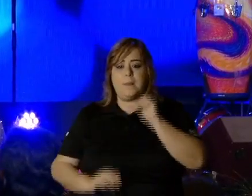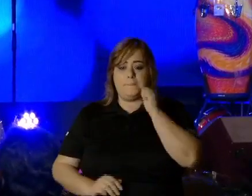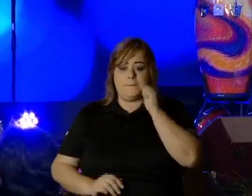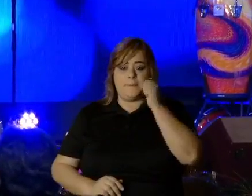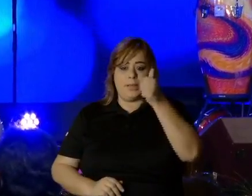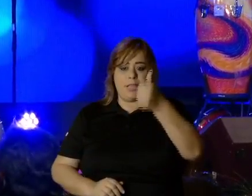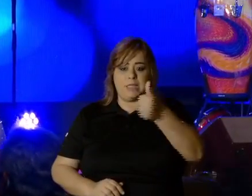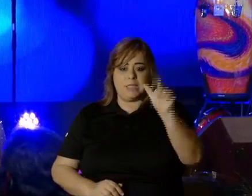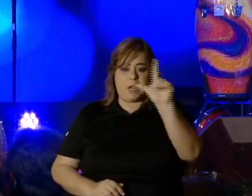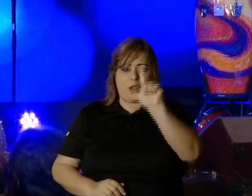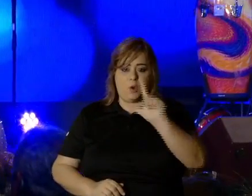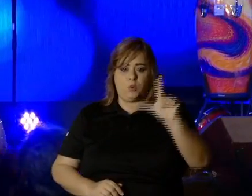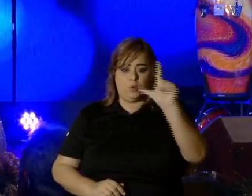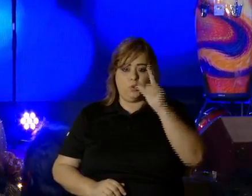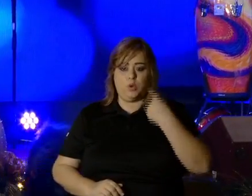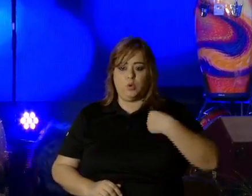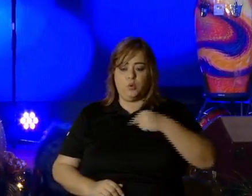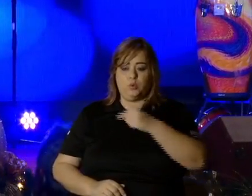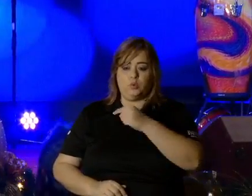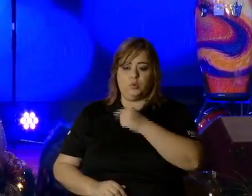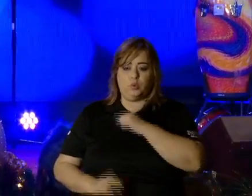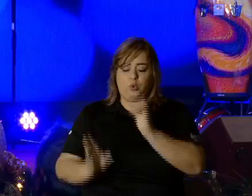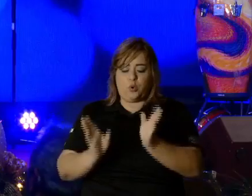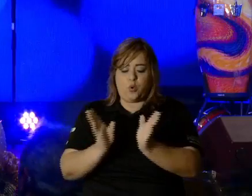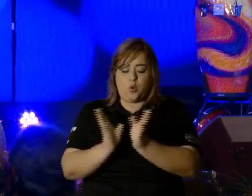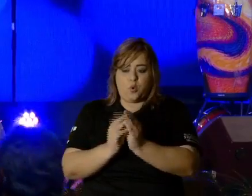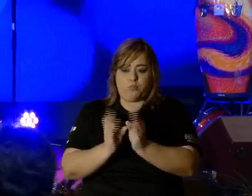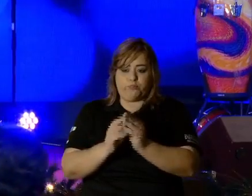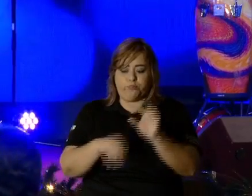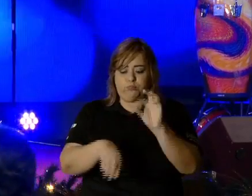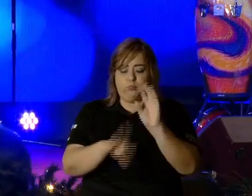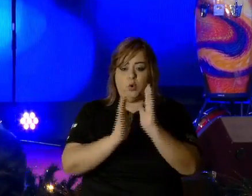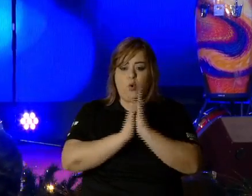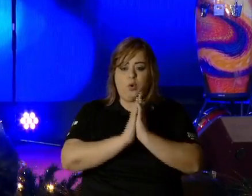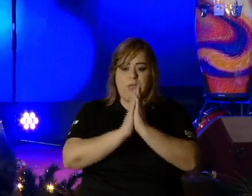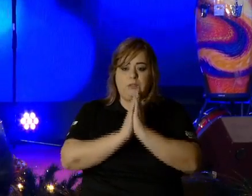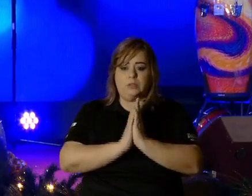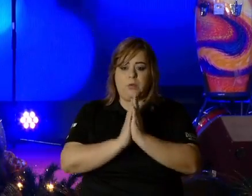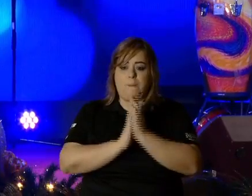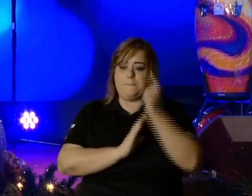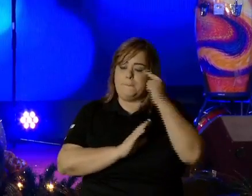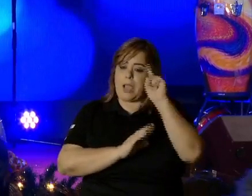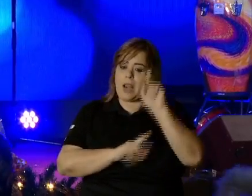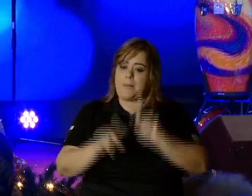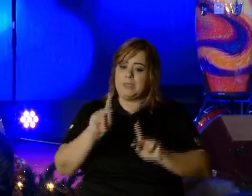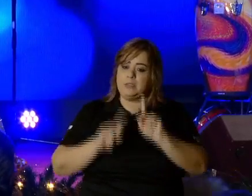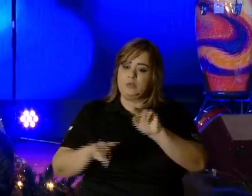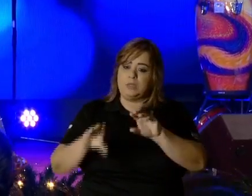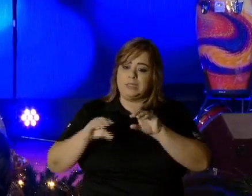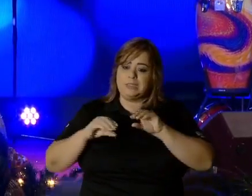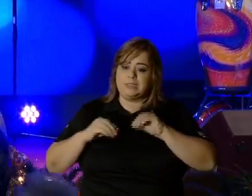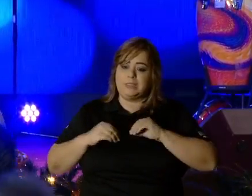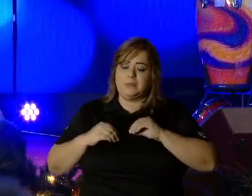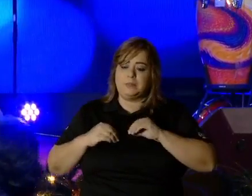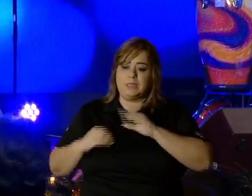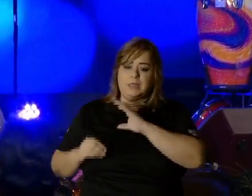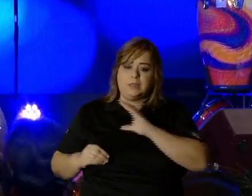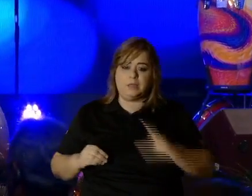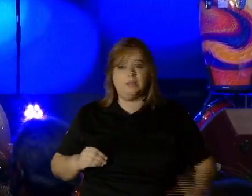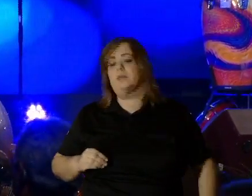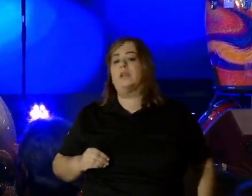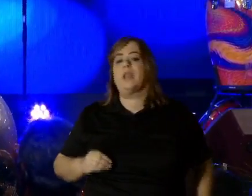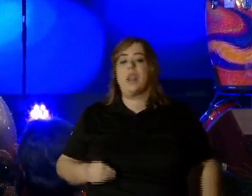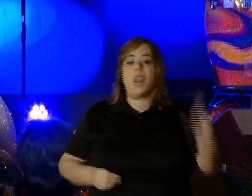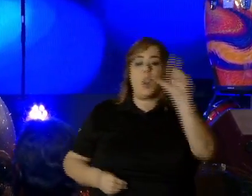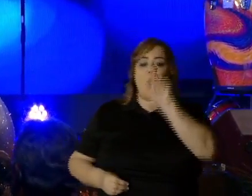hay oración, y una de las oraciones más importantes por las almas. todo el que pueda venir, venga, hermano. Estamos viviendo la